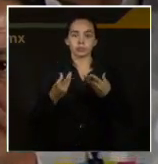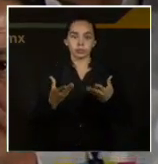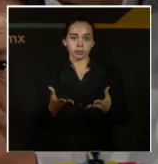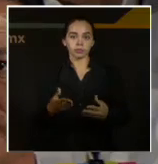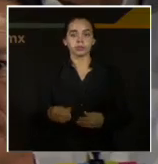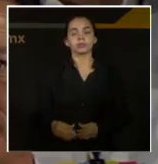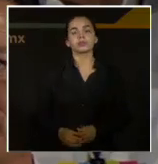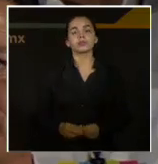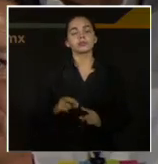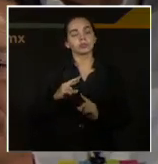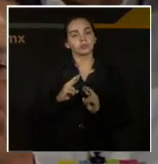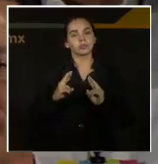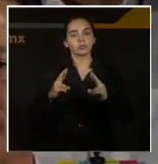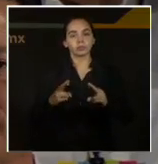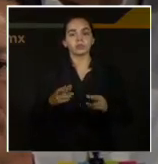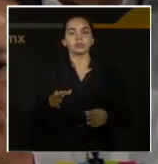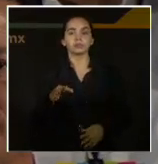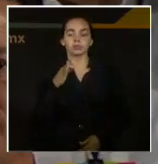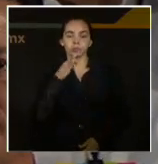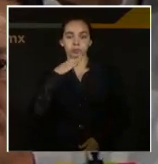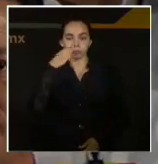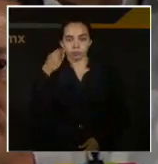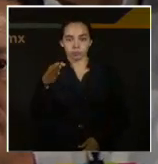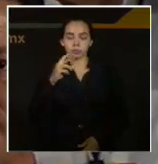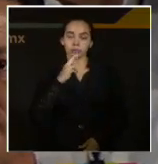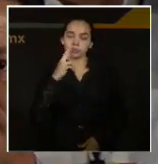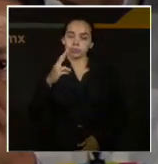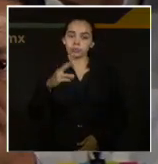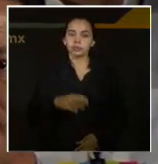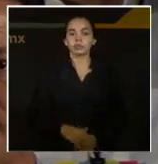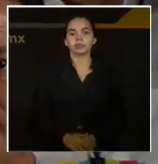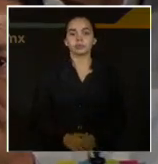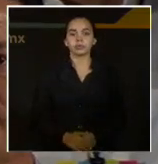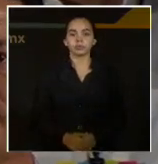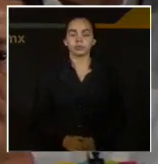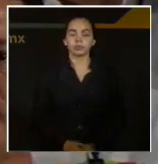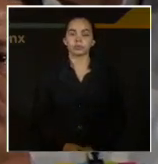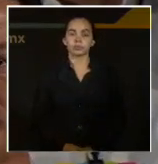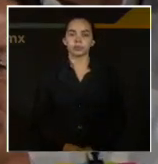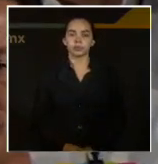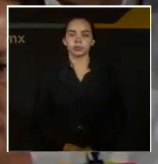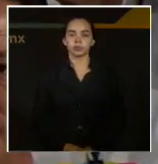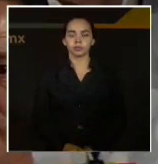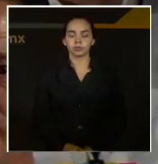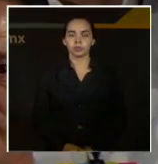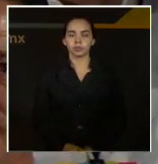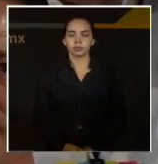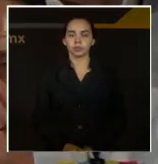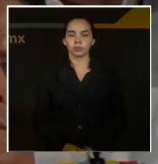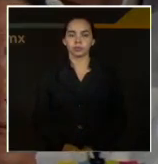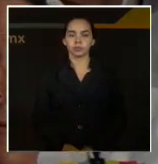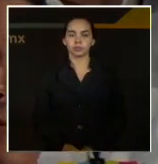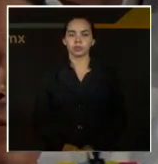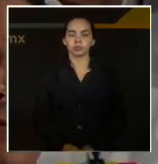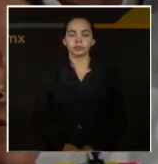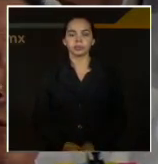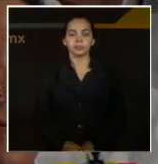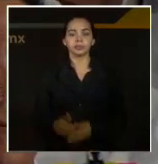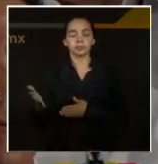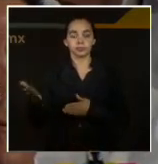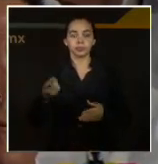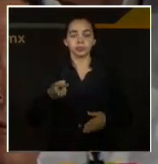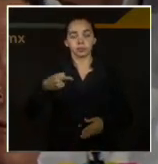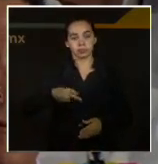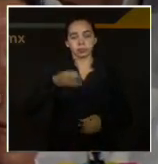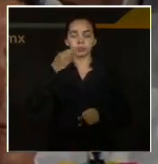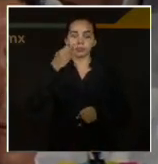a los candidatos para que nos hagan el favor de responderlas y ponerlas a su disposición. Para llegar a este